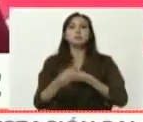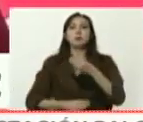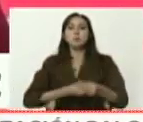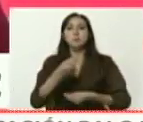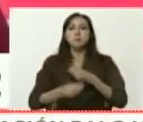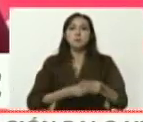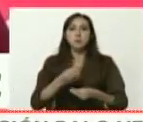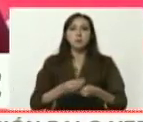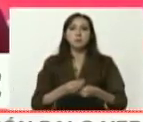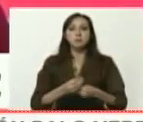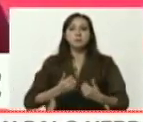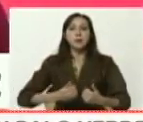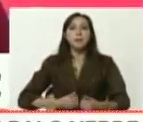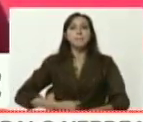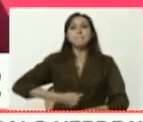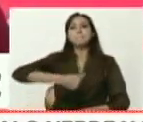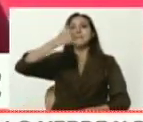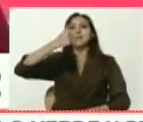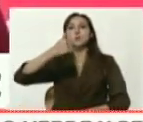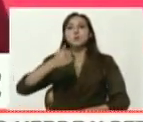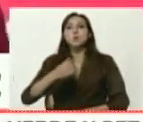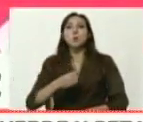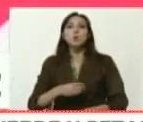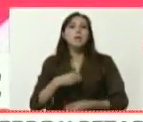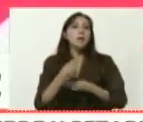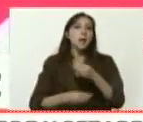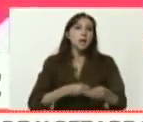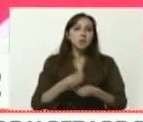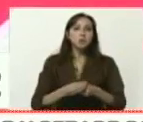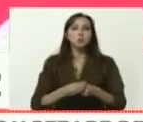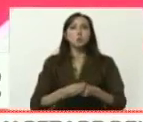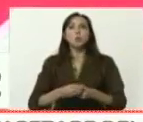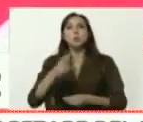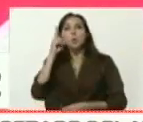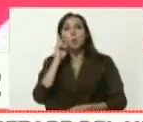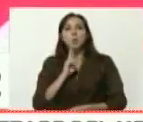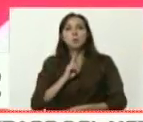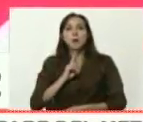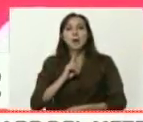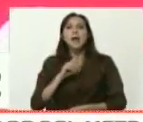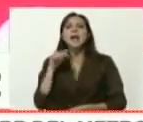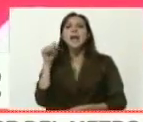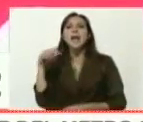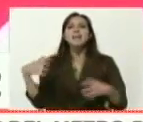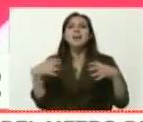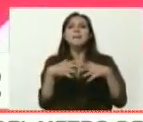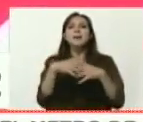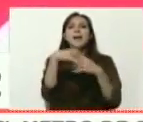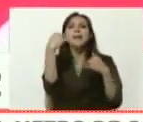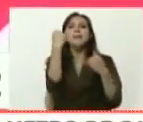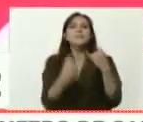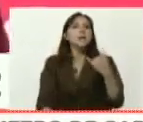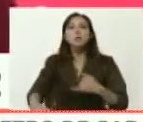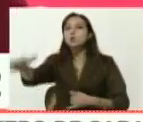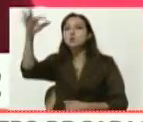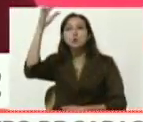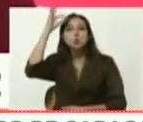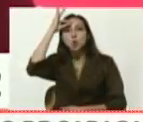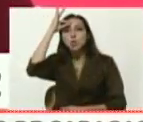que el de Bolívar y el de Ayacucho. No sabemos dónde va a ser esa batalla final. No sabemos